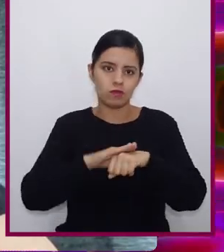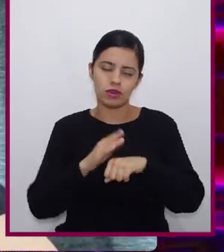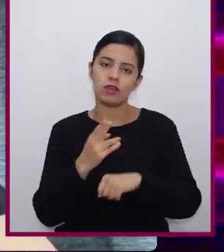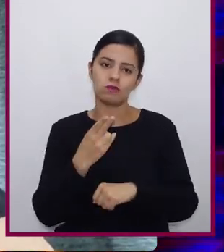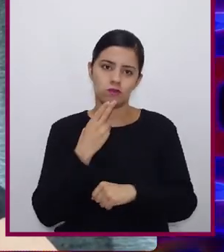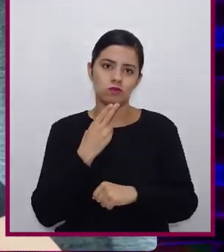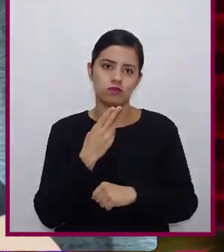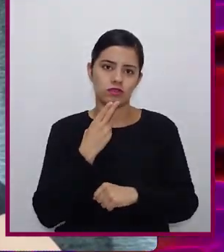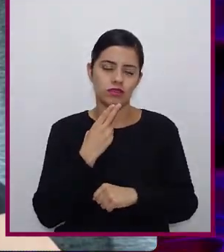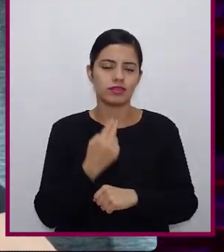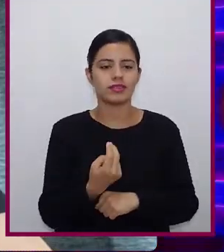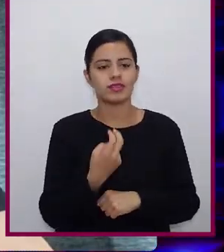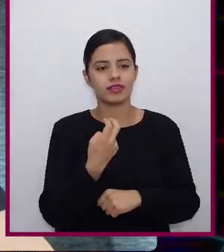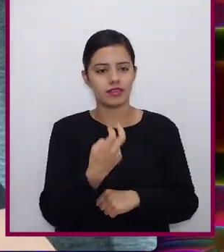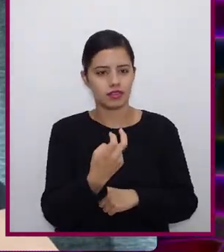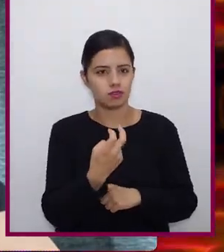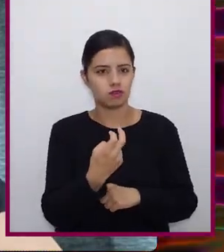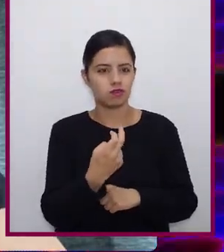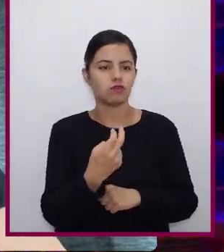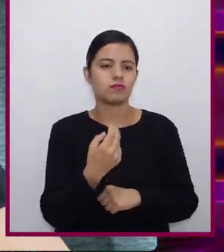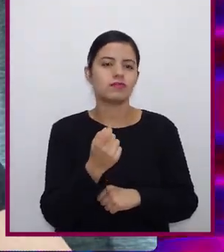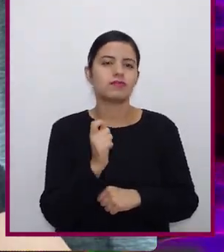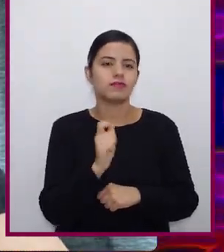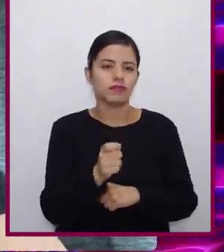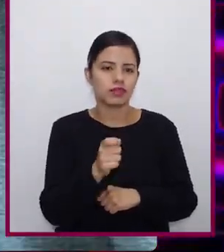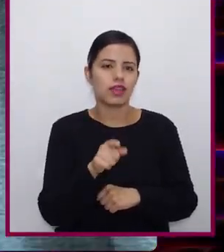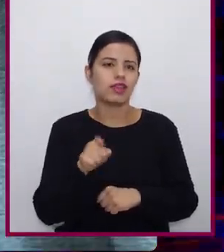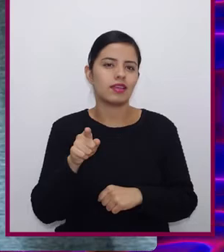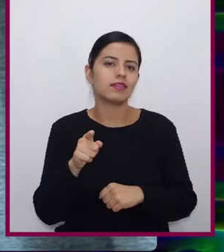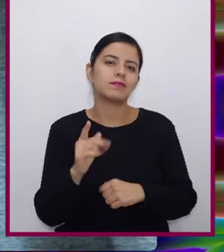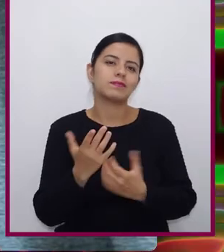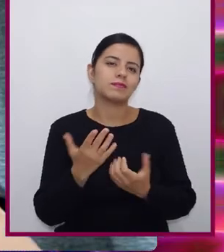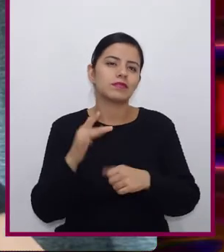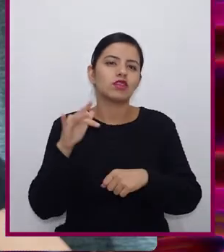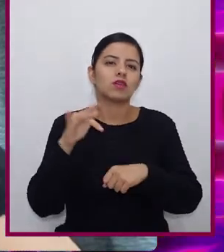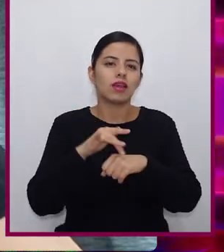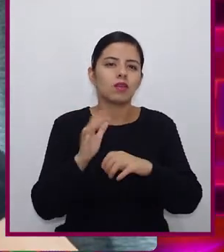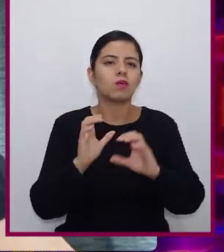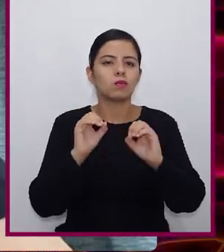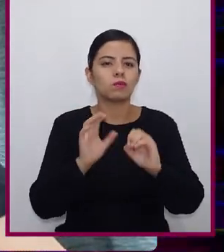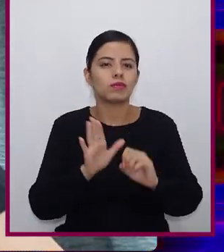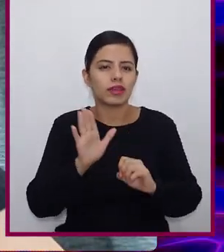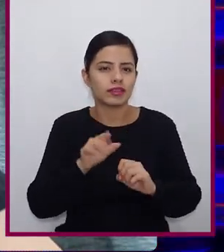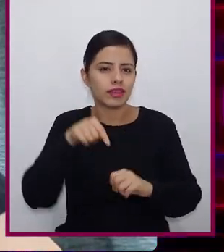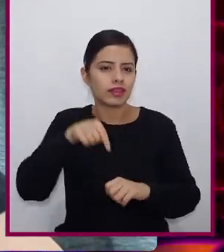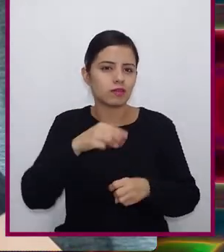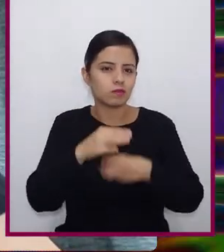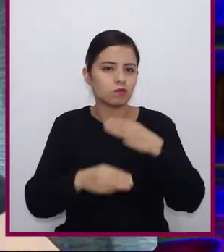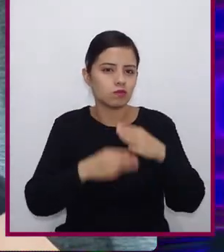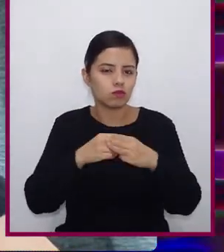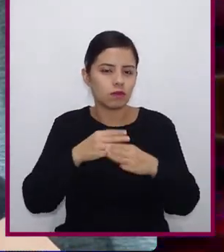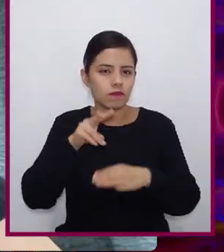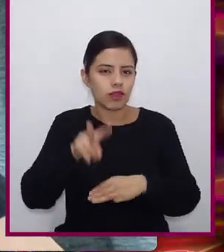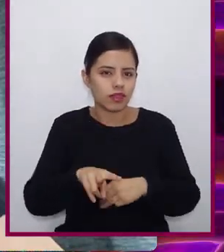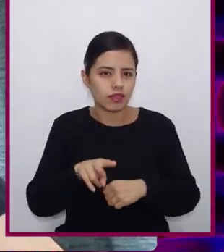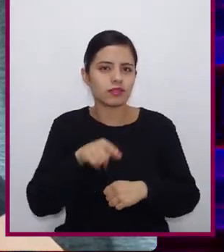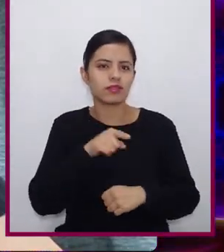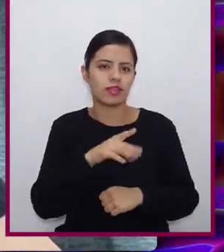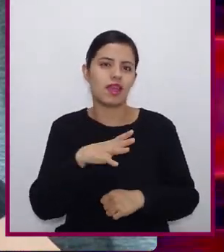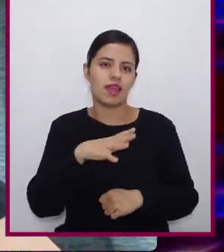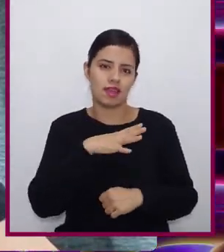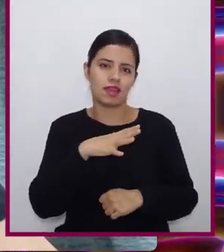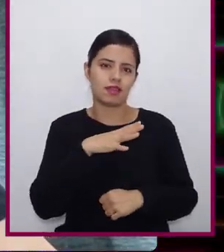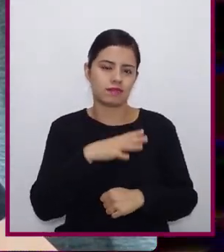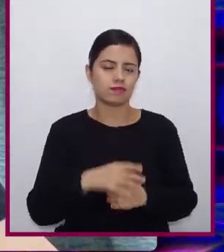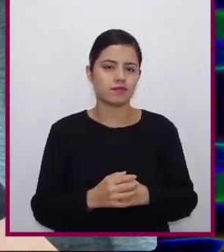disco, y por ello decimos que ocupa un espacio físico. Y con esto, amigos, pues les doy un panorama general de los